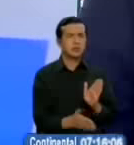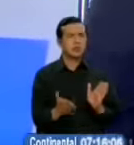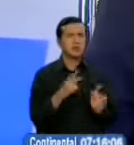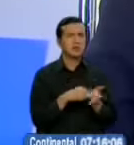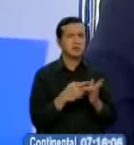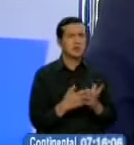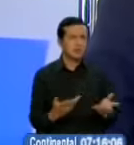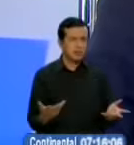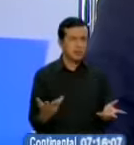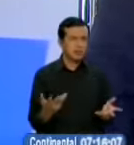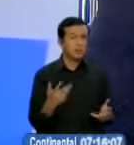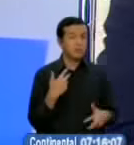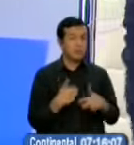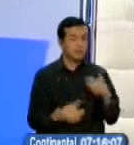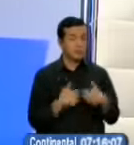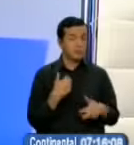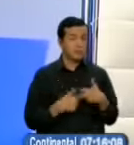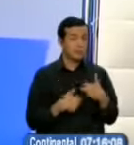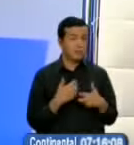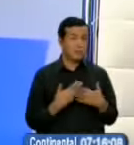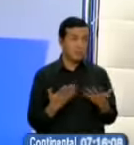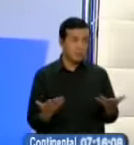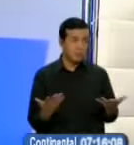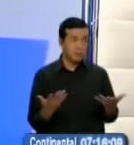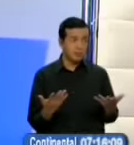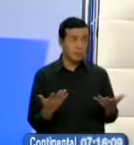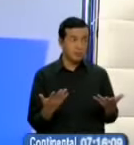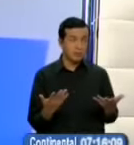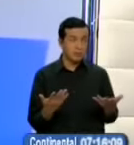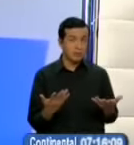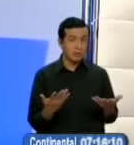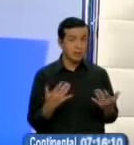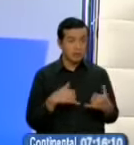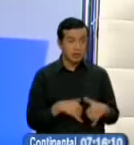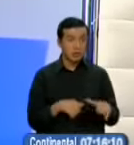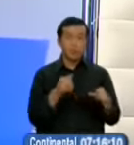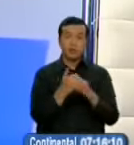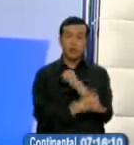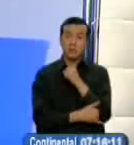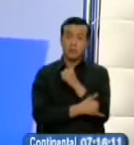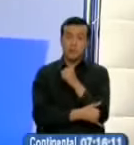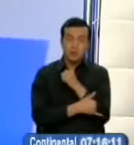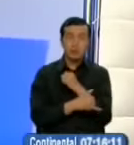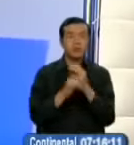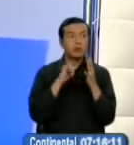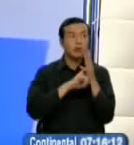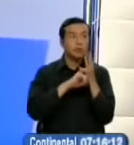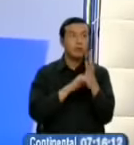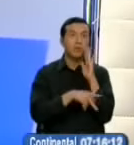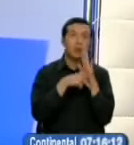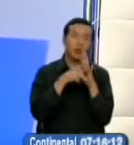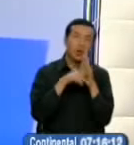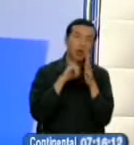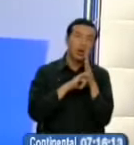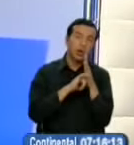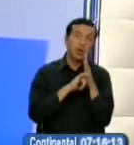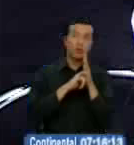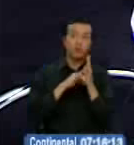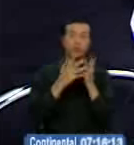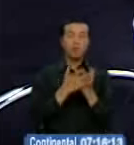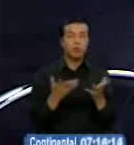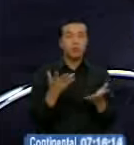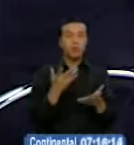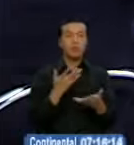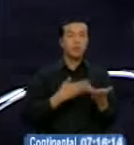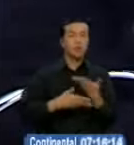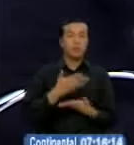Entonces, aquí tenemos un problema de seguir siendo un país dependiente del petróleo en términos de la dinamización de la